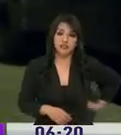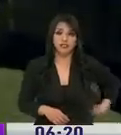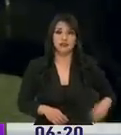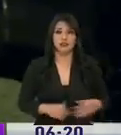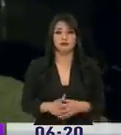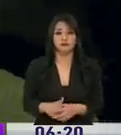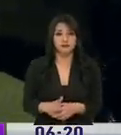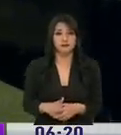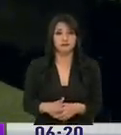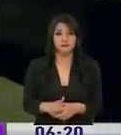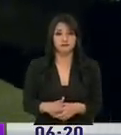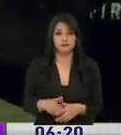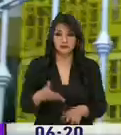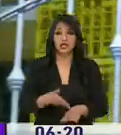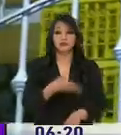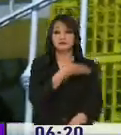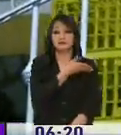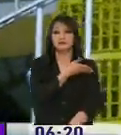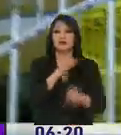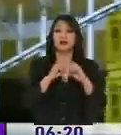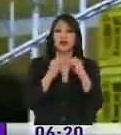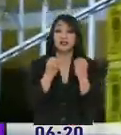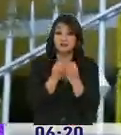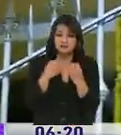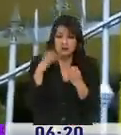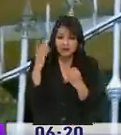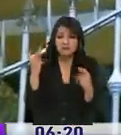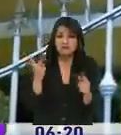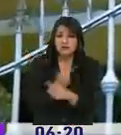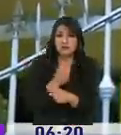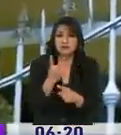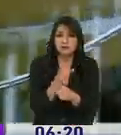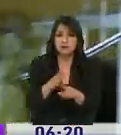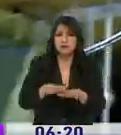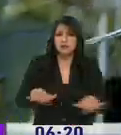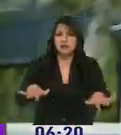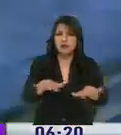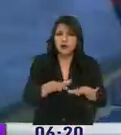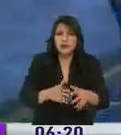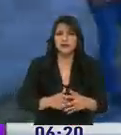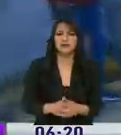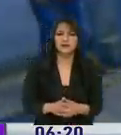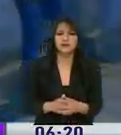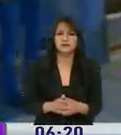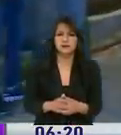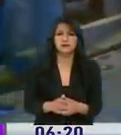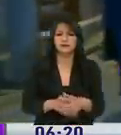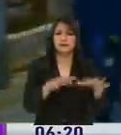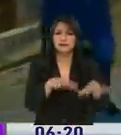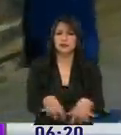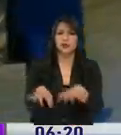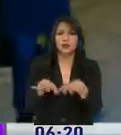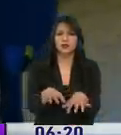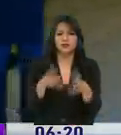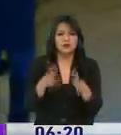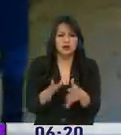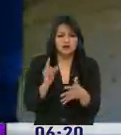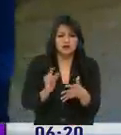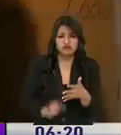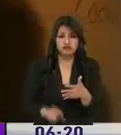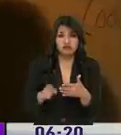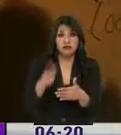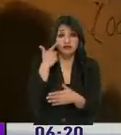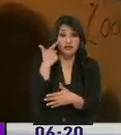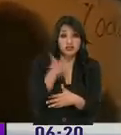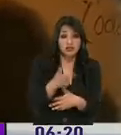Se trataría de una de las organizaciones más peligrosas que operaba en varios puntos del país. La coordinación fue milimétrica.